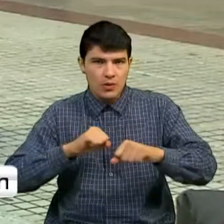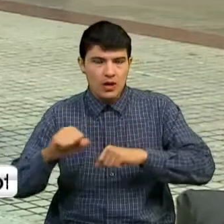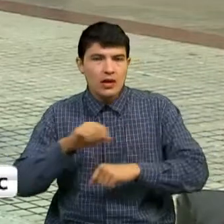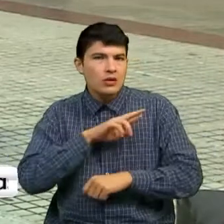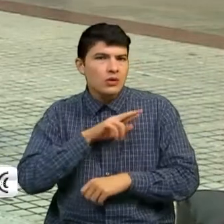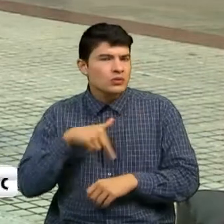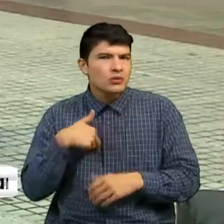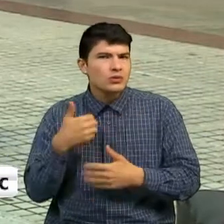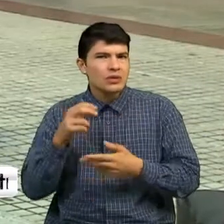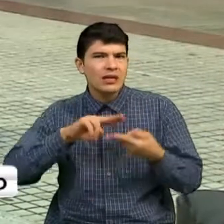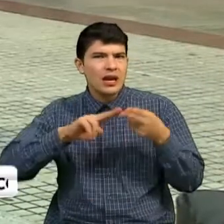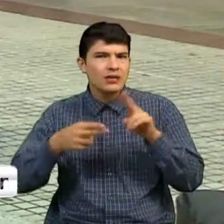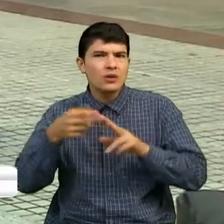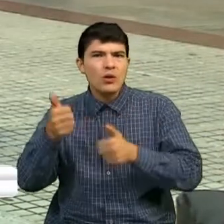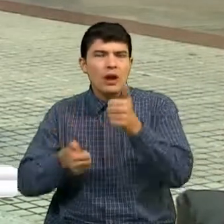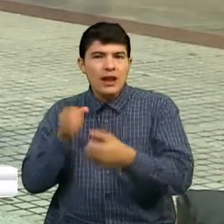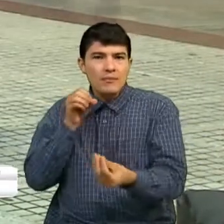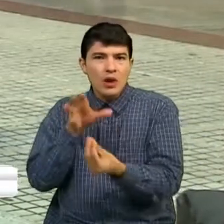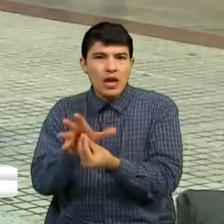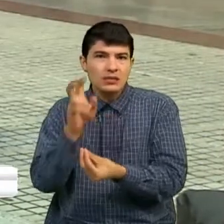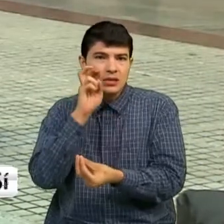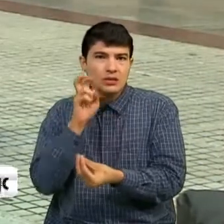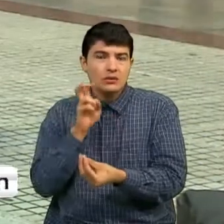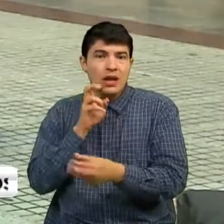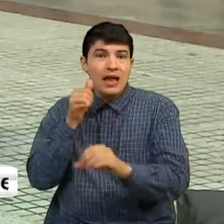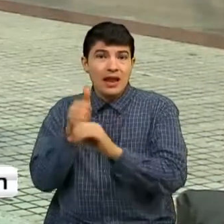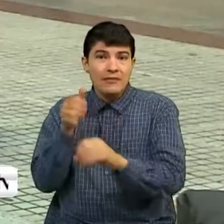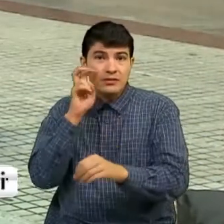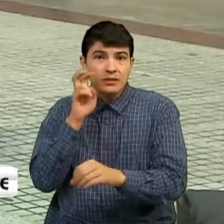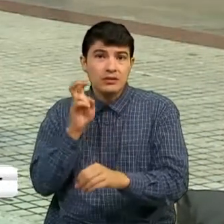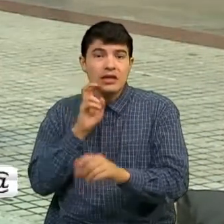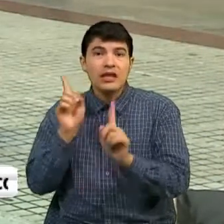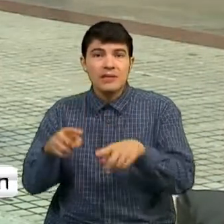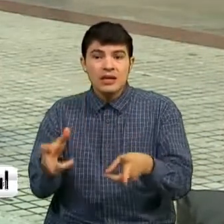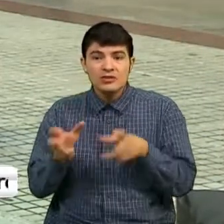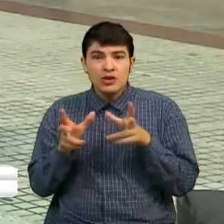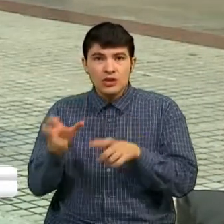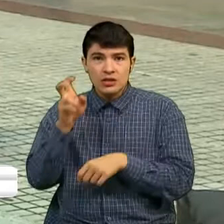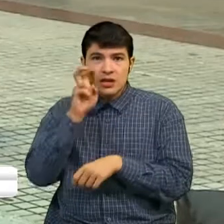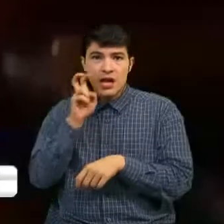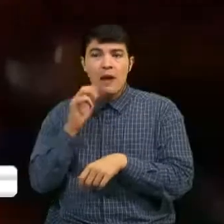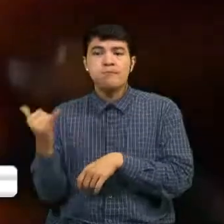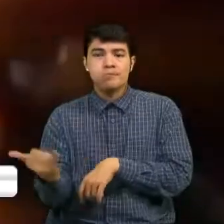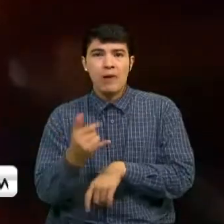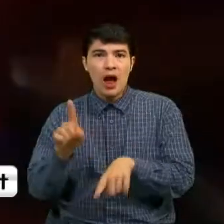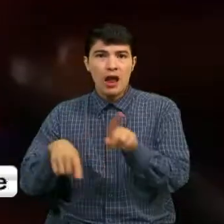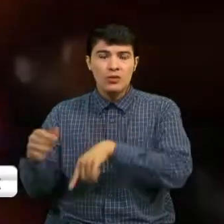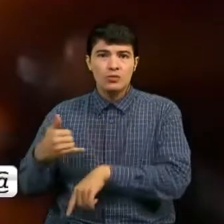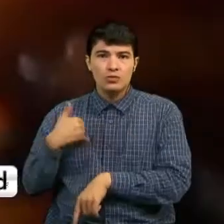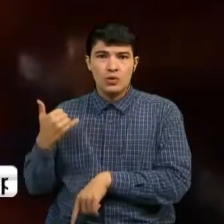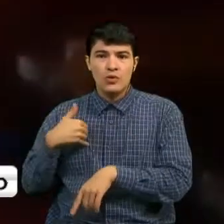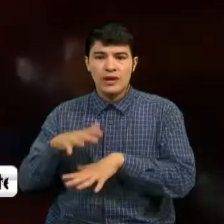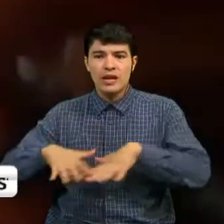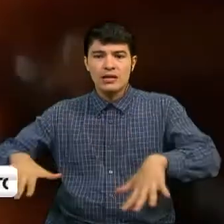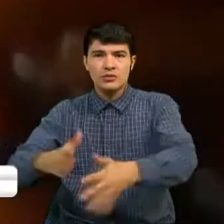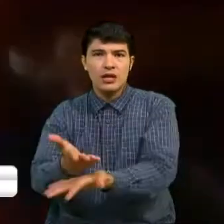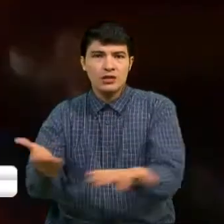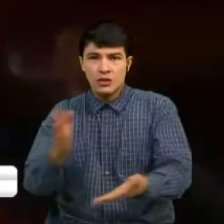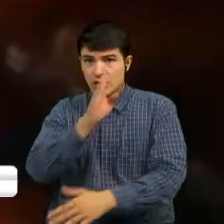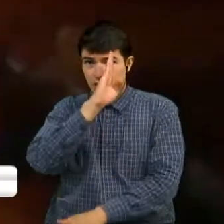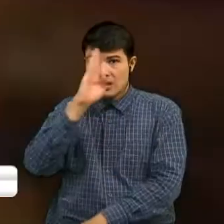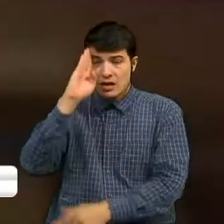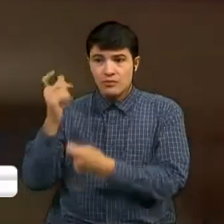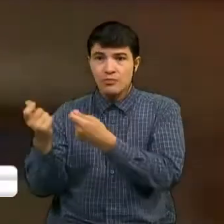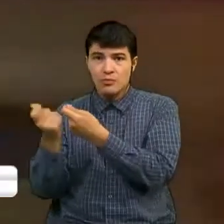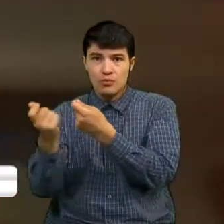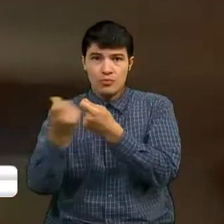hablando de la violencia sexual, el abuso sexual y la explotación sexual que sufren algunos menores en la zona de San Gil y los municipios